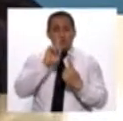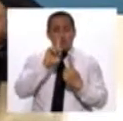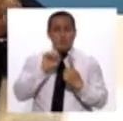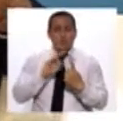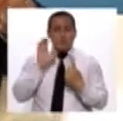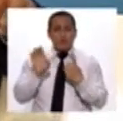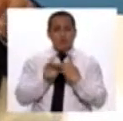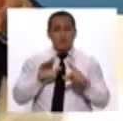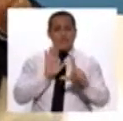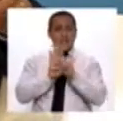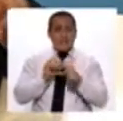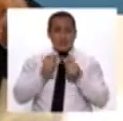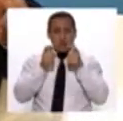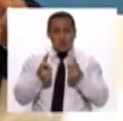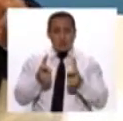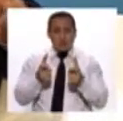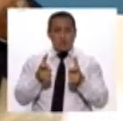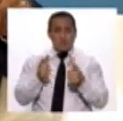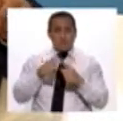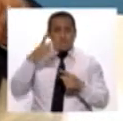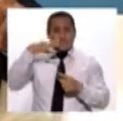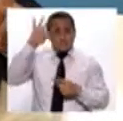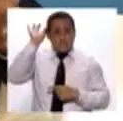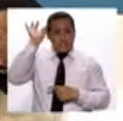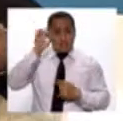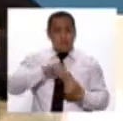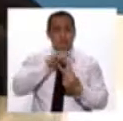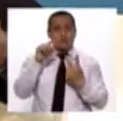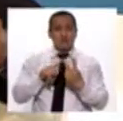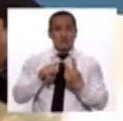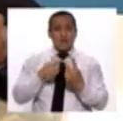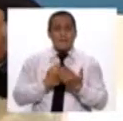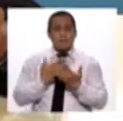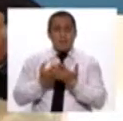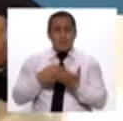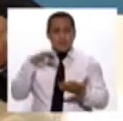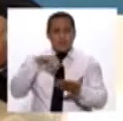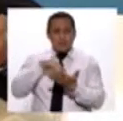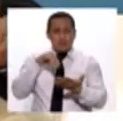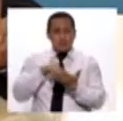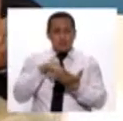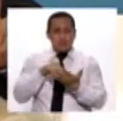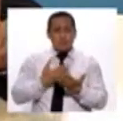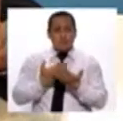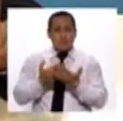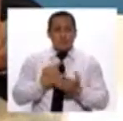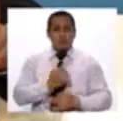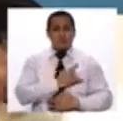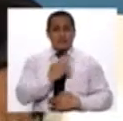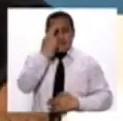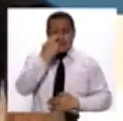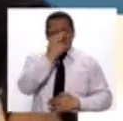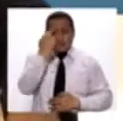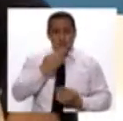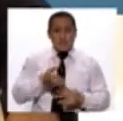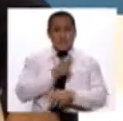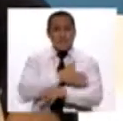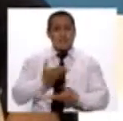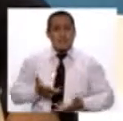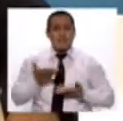Uno, una ley de la Contraloría de Chile y una tesis para la licenciatura en la Católica que